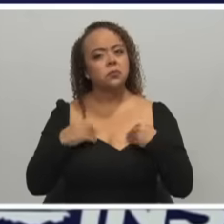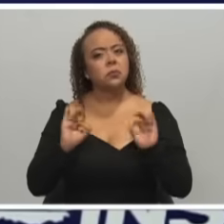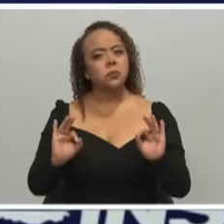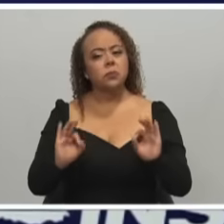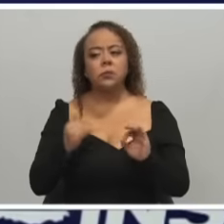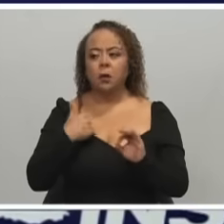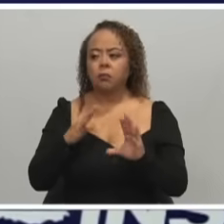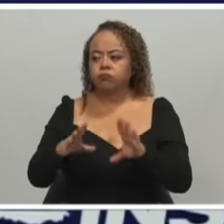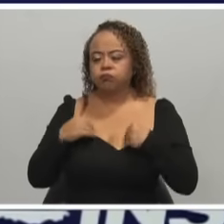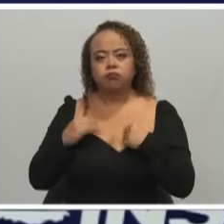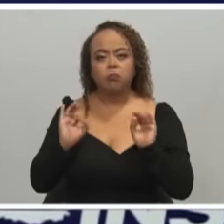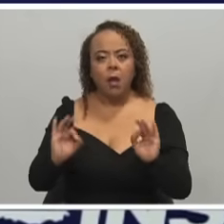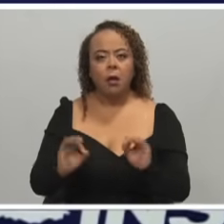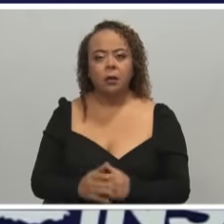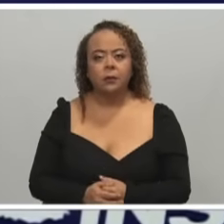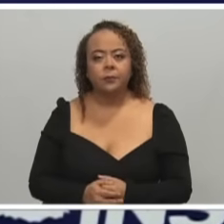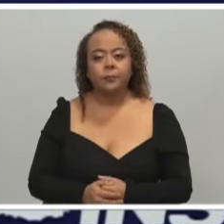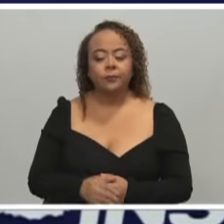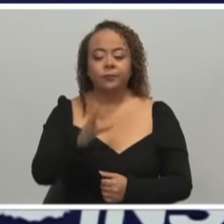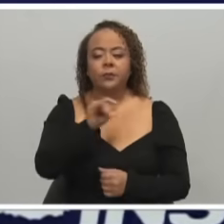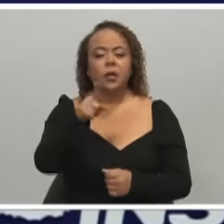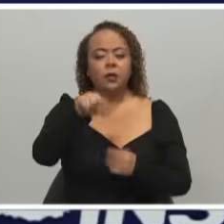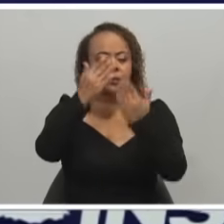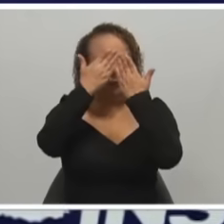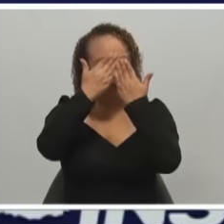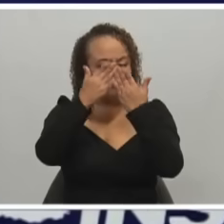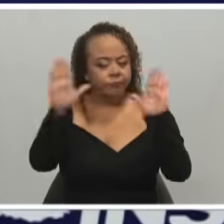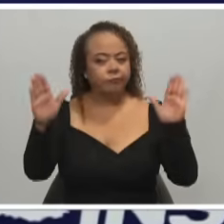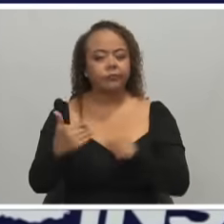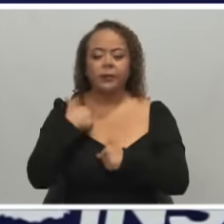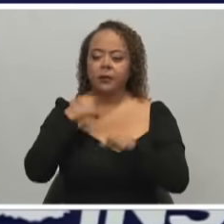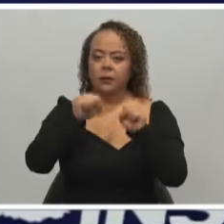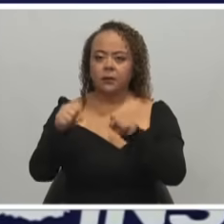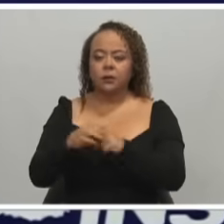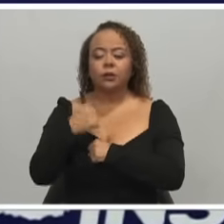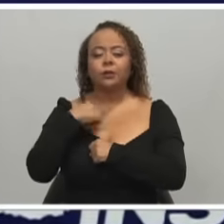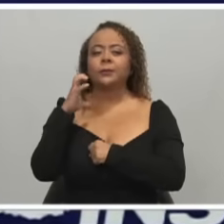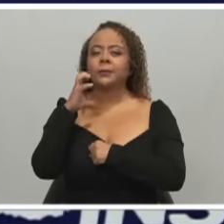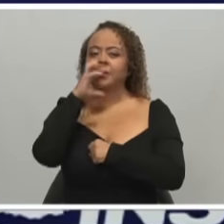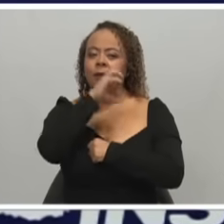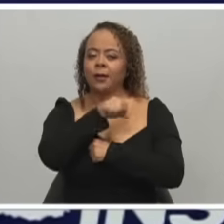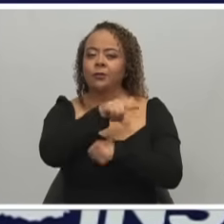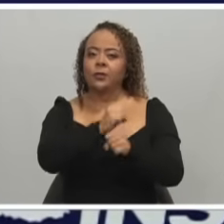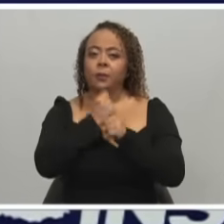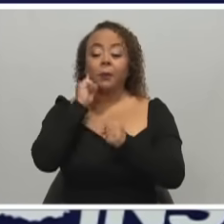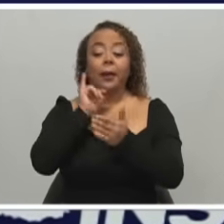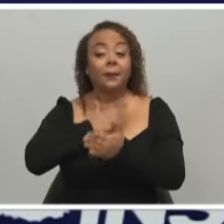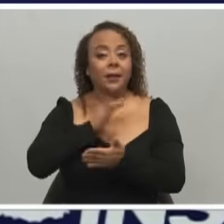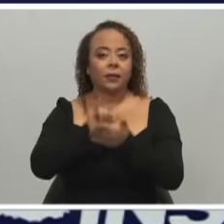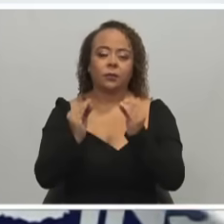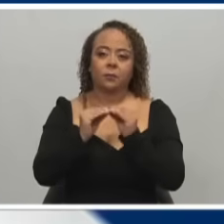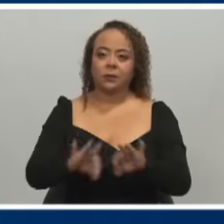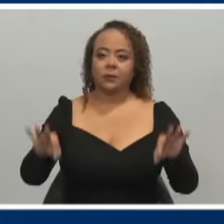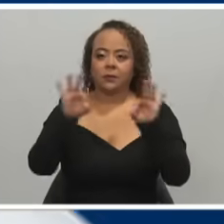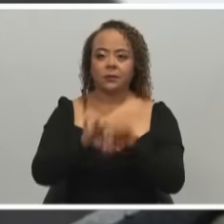receptividad en ese sentido y que están abiertos y que y que yo los noto convencidos y para mí eso es lo más importante